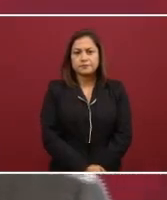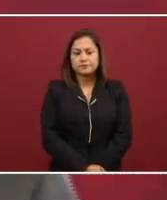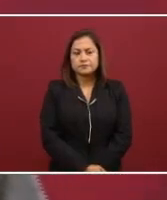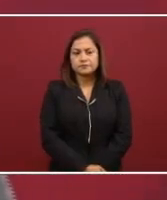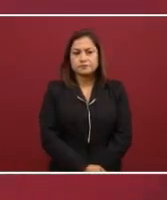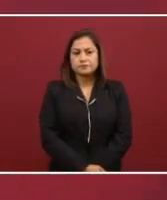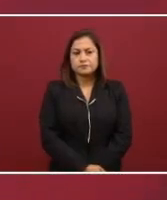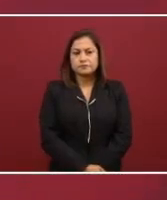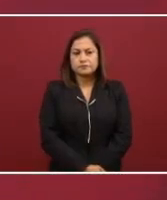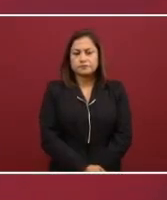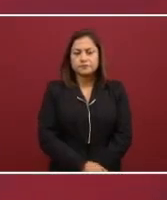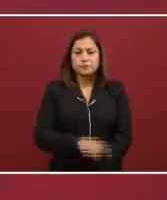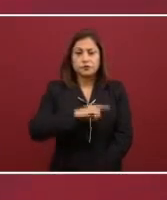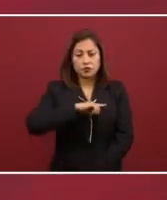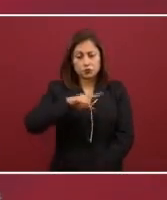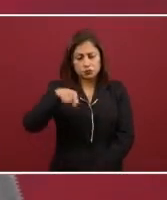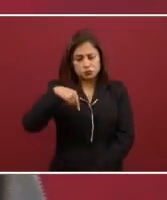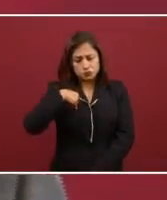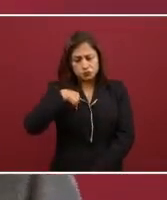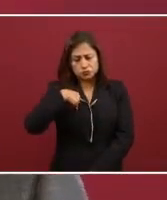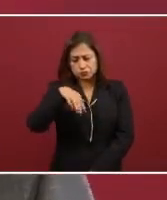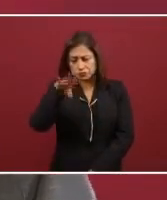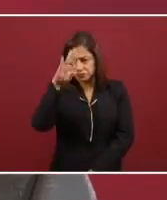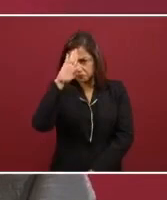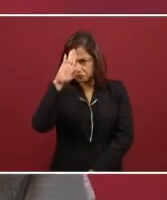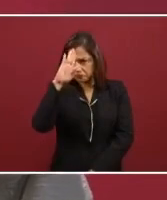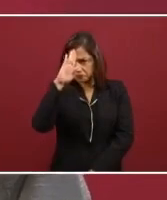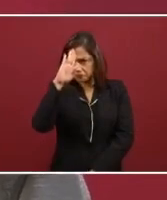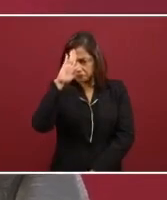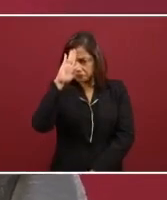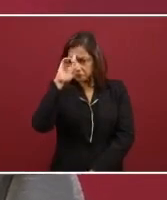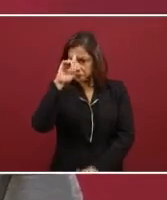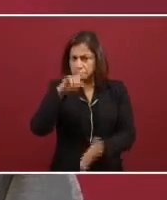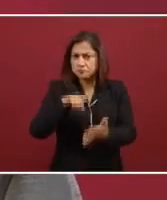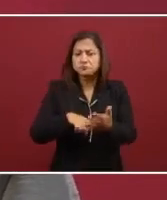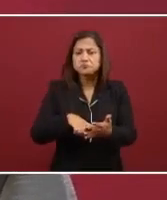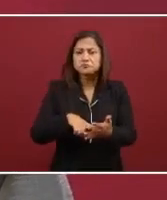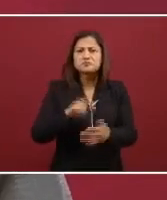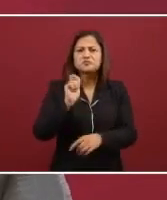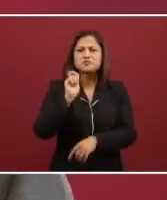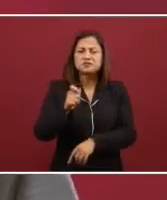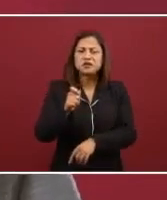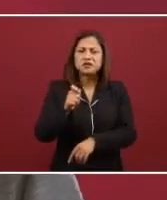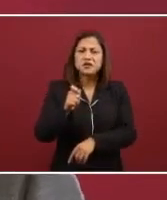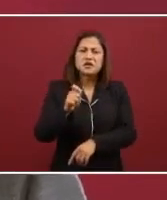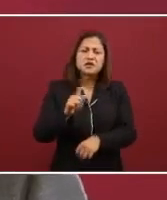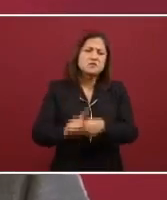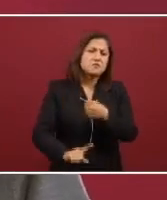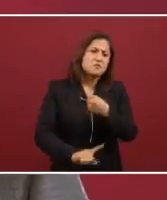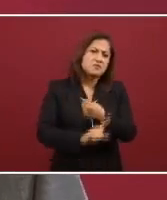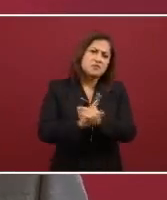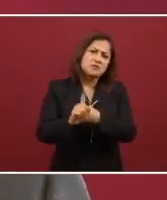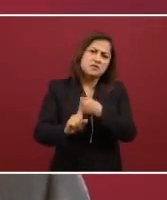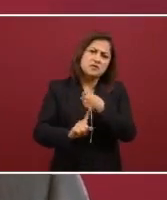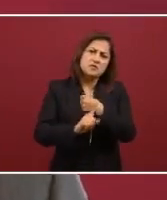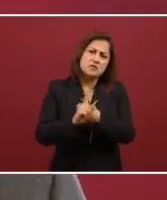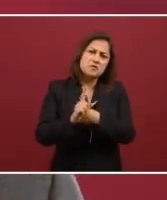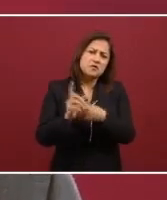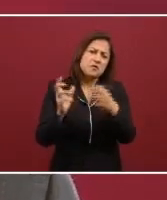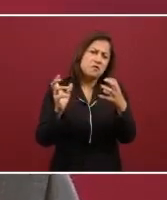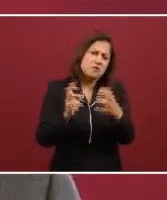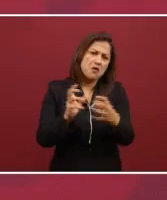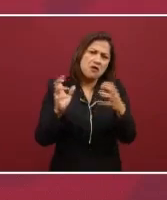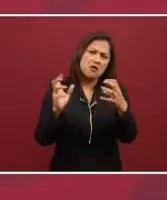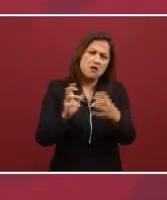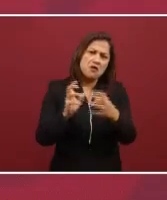pensamos que todos los conflictos en las